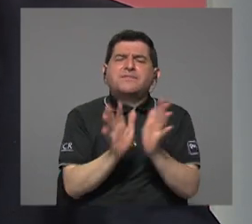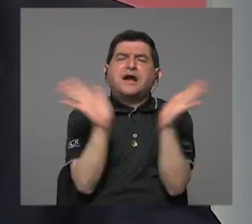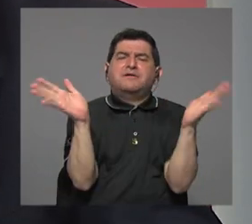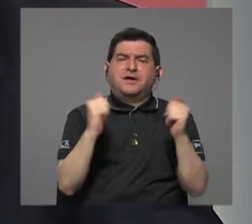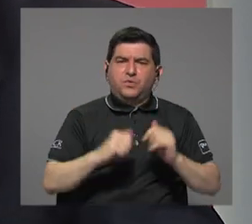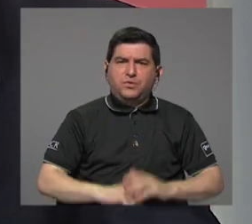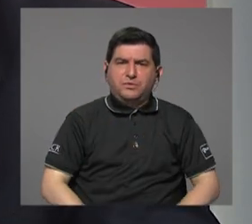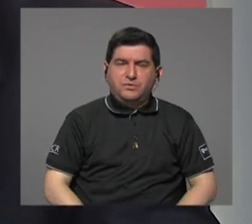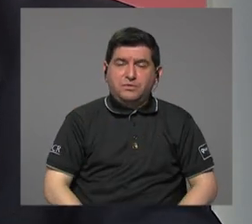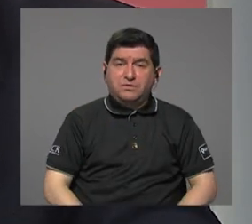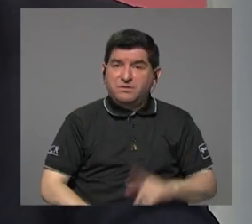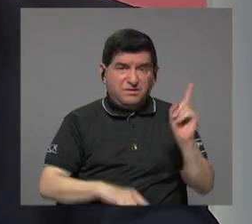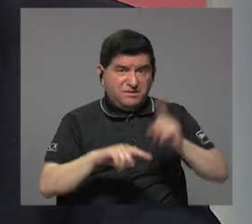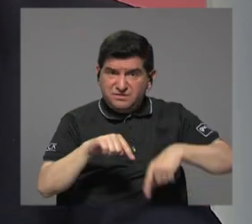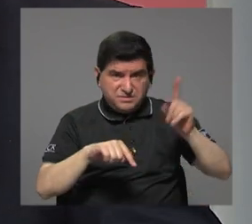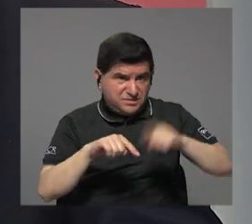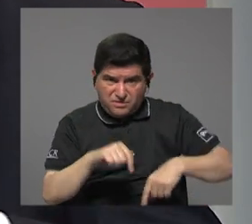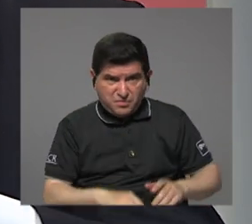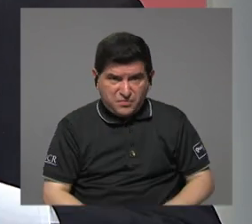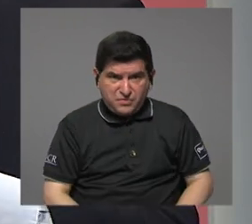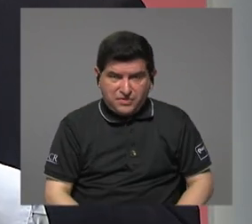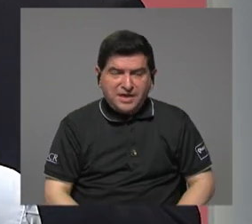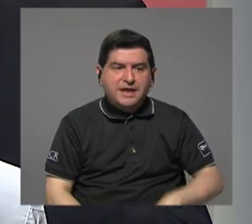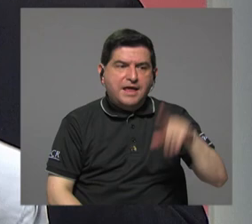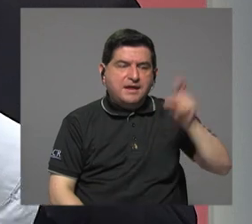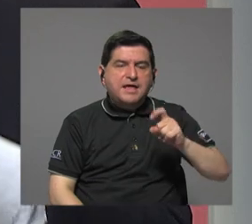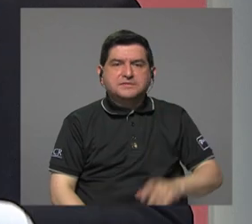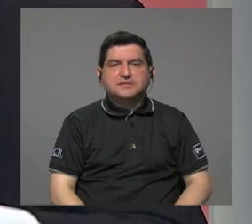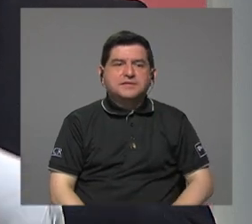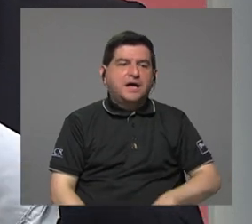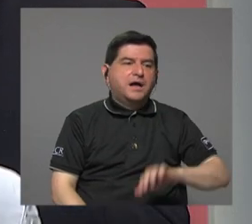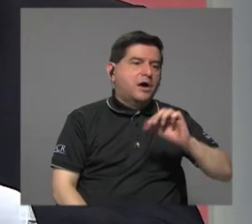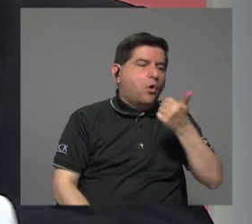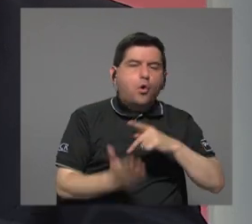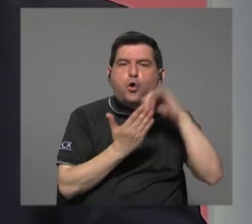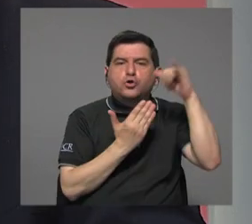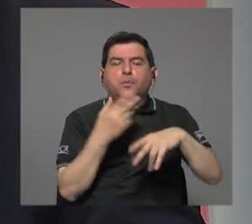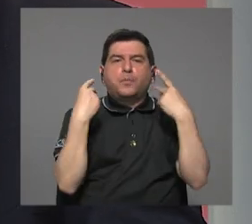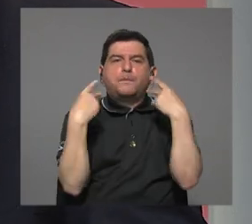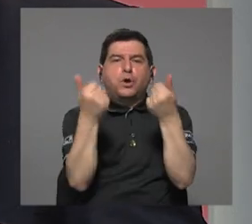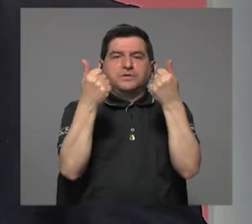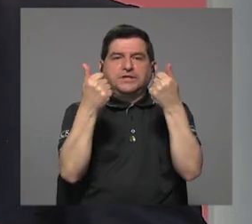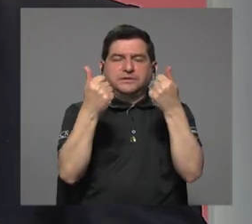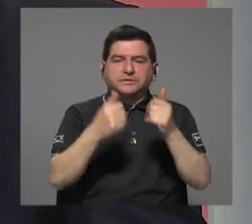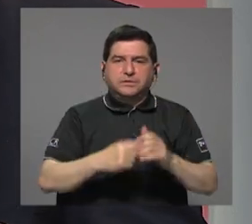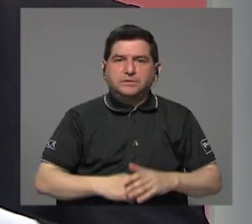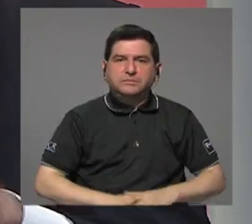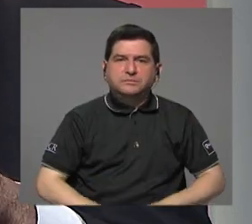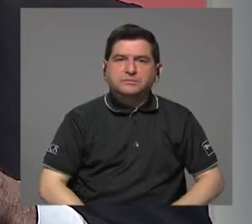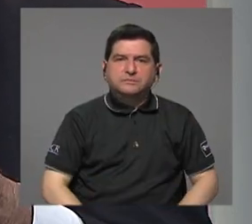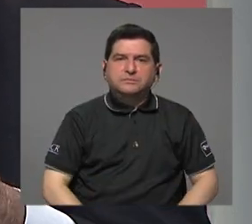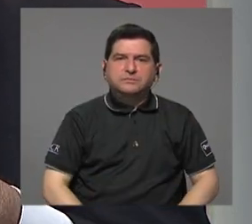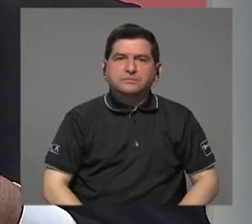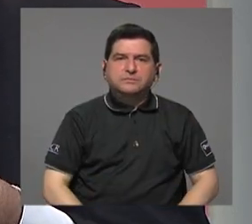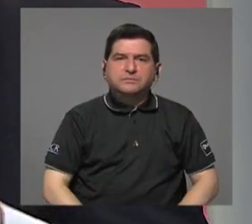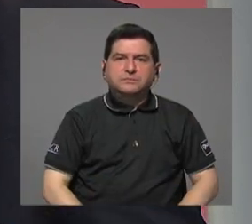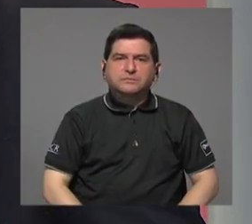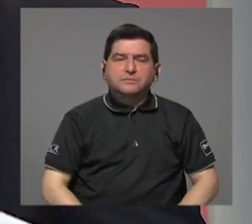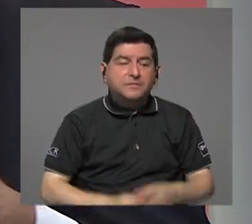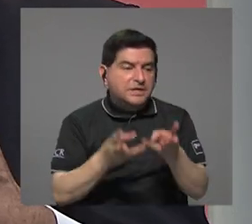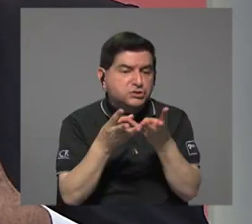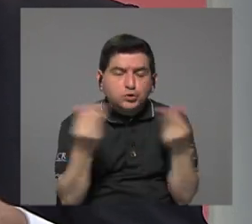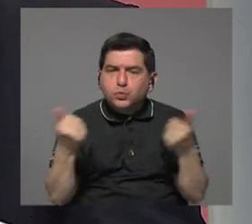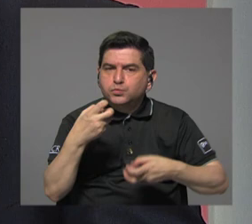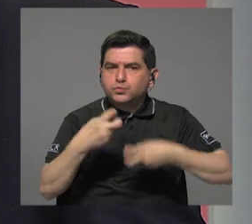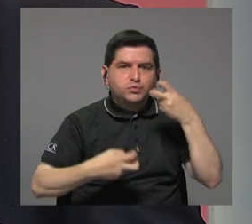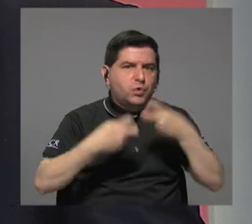si no pudiéramos debemos de pasar un proyecto con urgencia para resolver